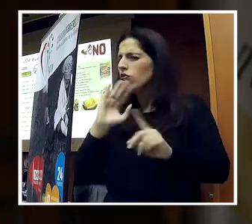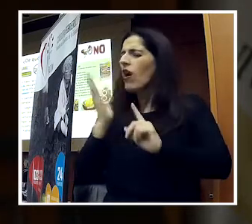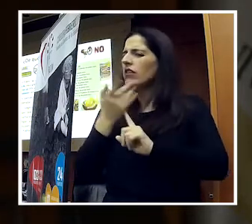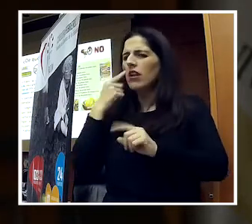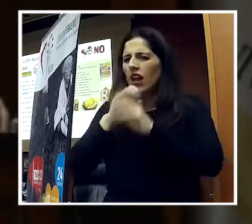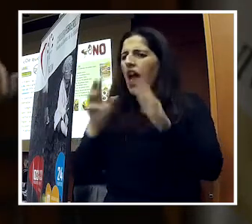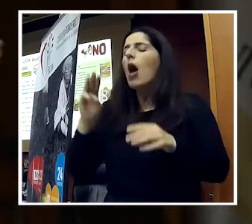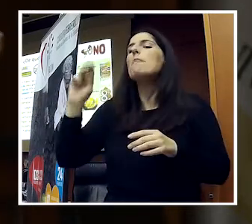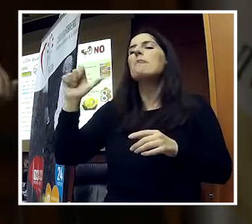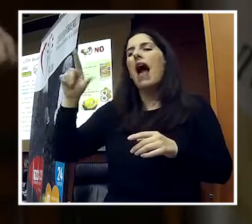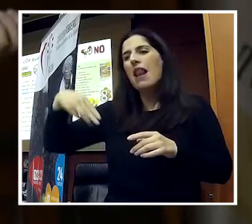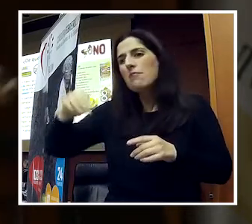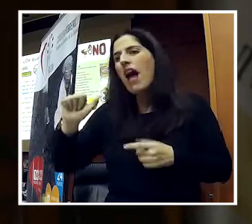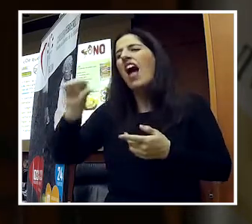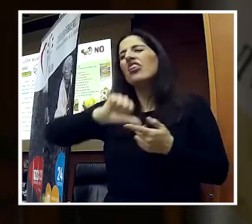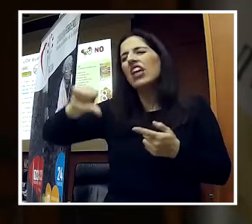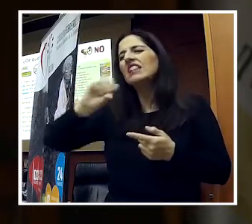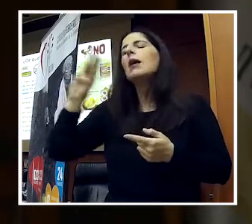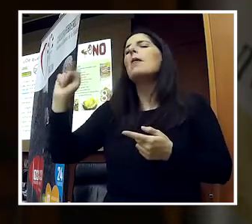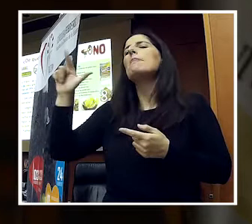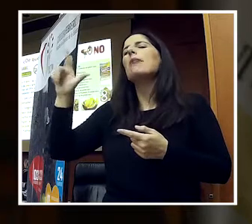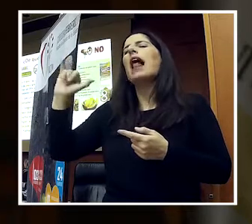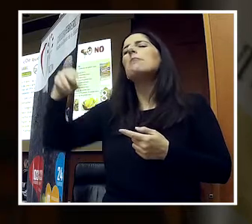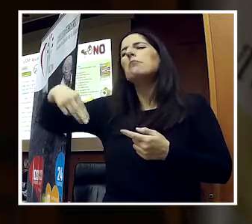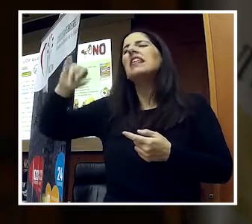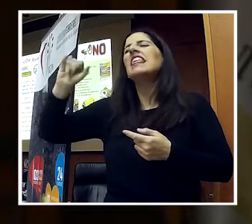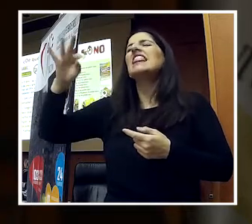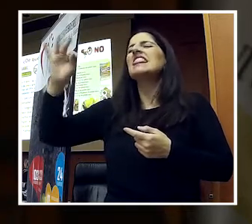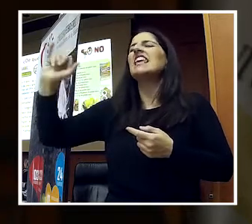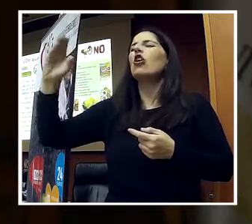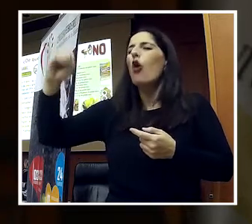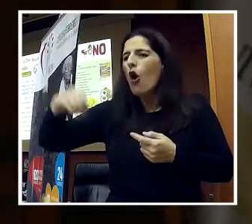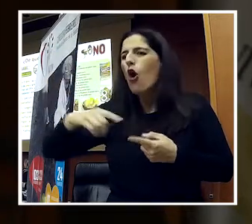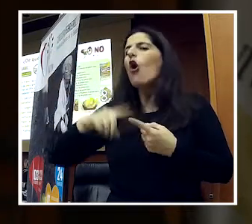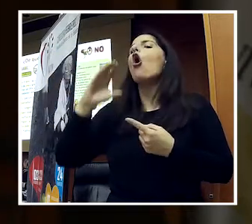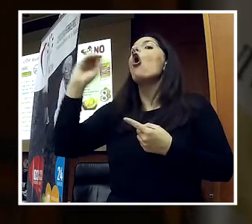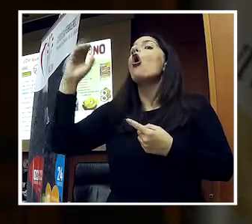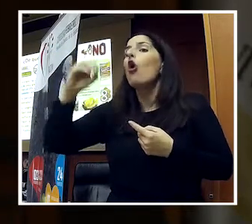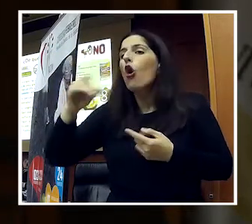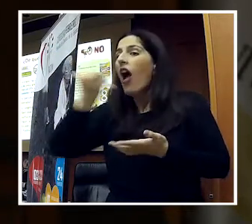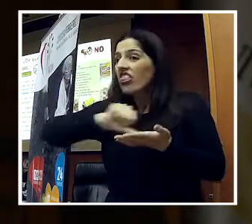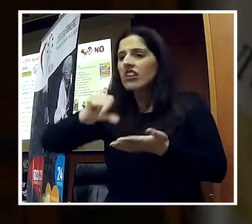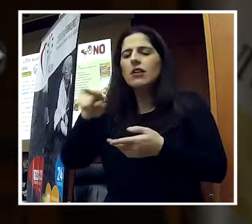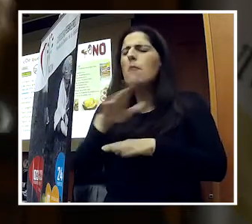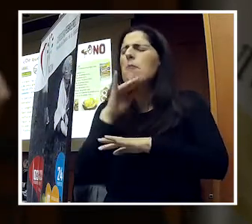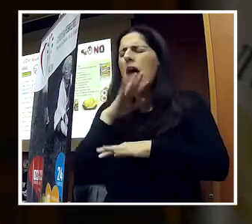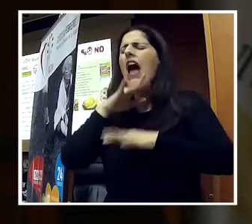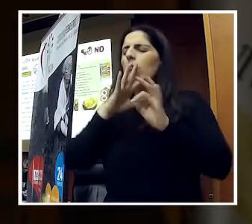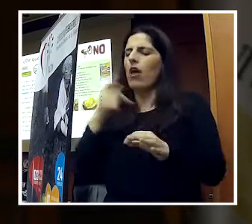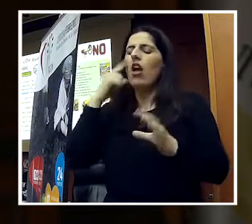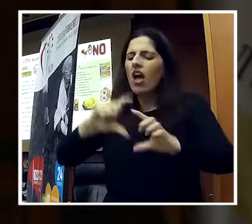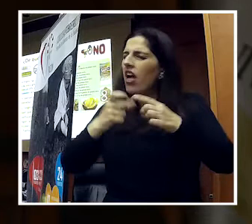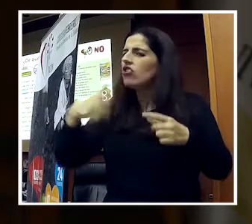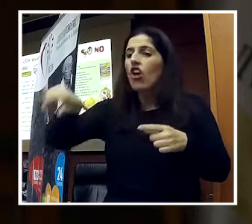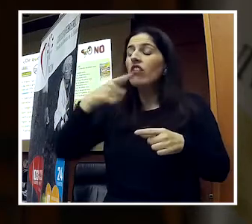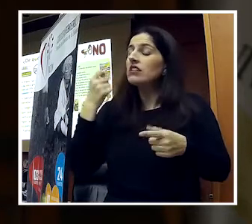grasa de palma, el aceite de palma, palmiste, palmítico, coco. Por tanto, es algo que ya tenemos que tener cada vez más claro. Tenemos que ser personas activas, y